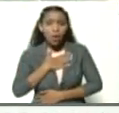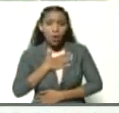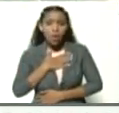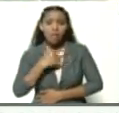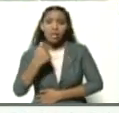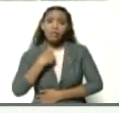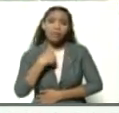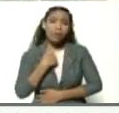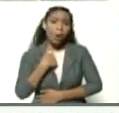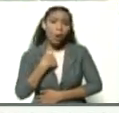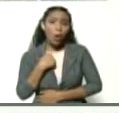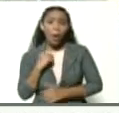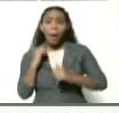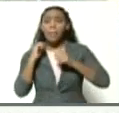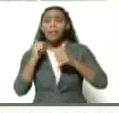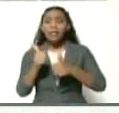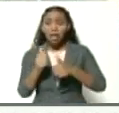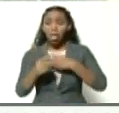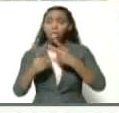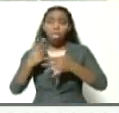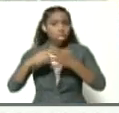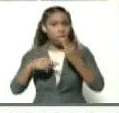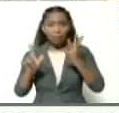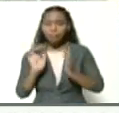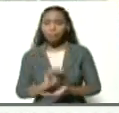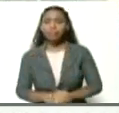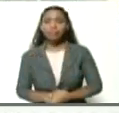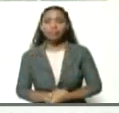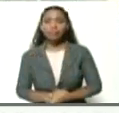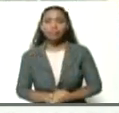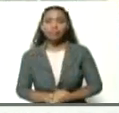yo empecé a hacer tal cosa.